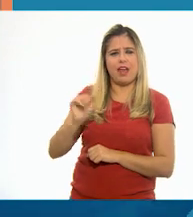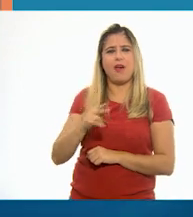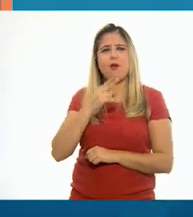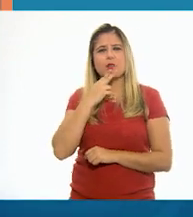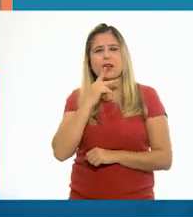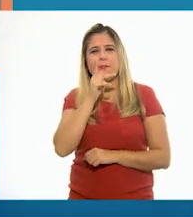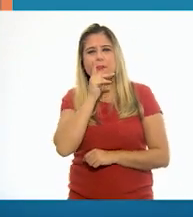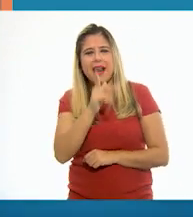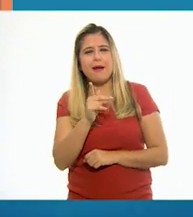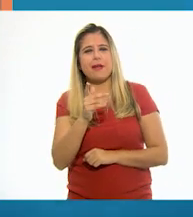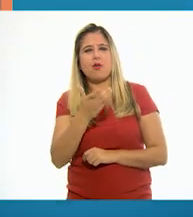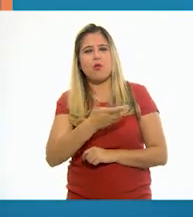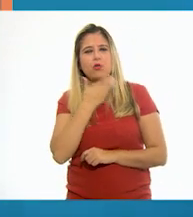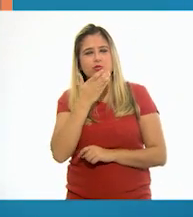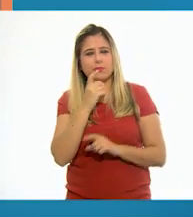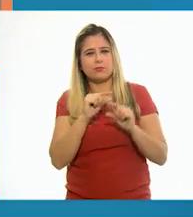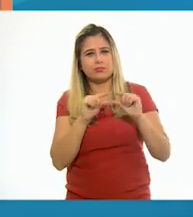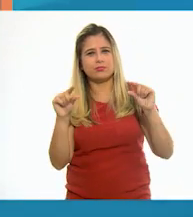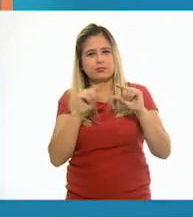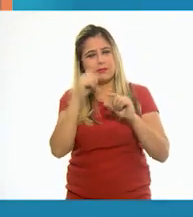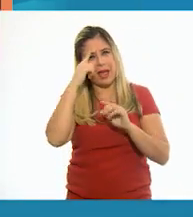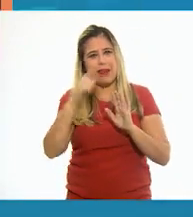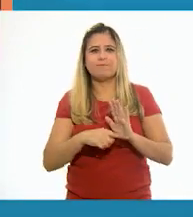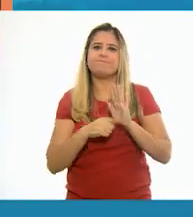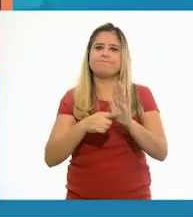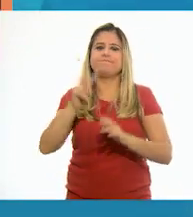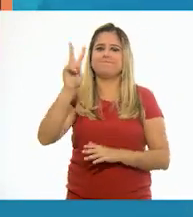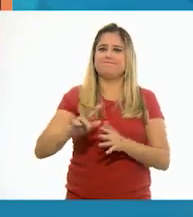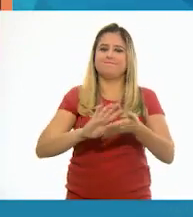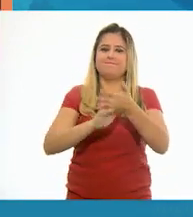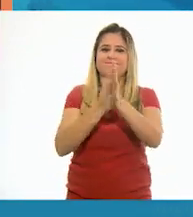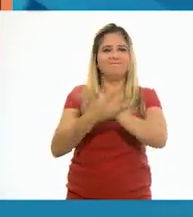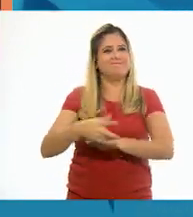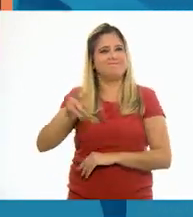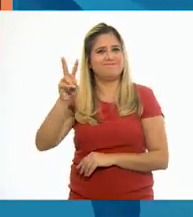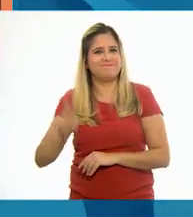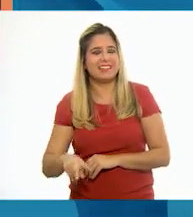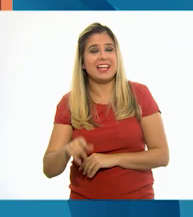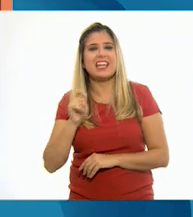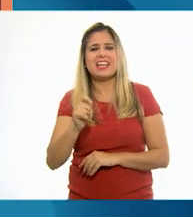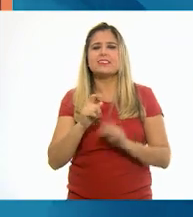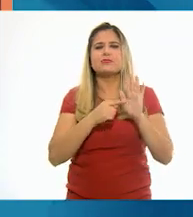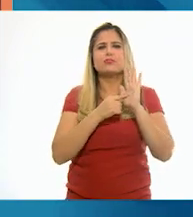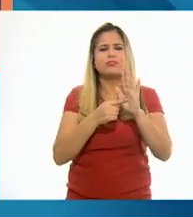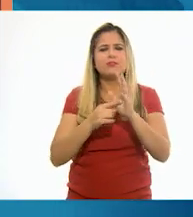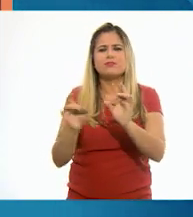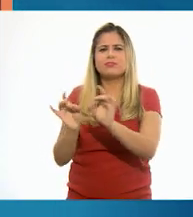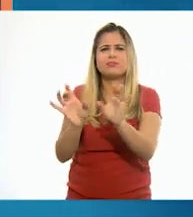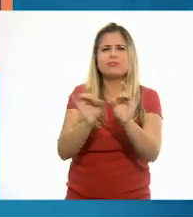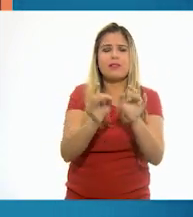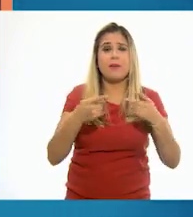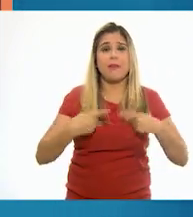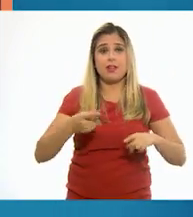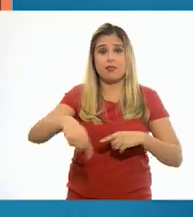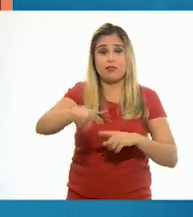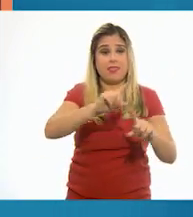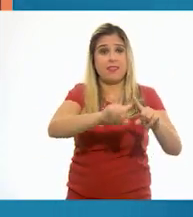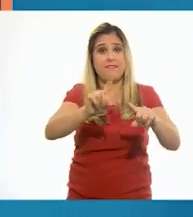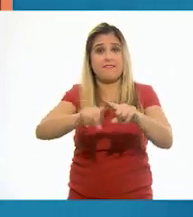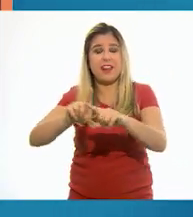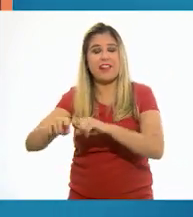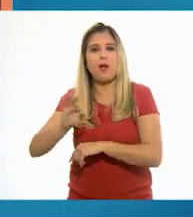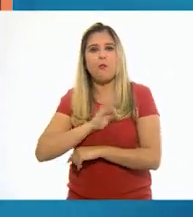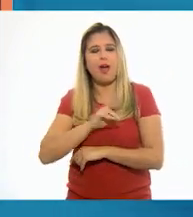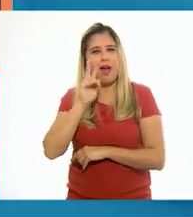distintas a las de uso común para representar la realidad. Hacen referencia a situaciones que personas muy diferentes pueden